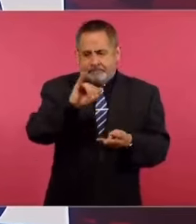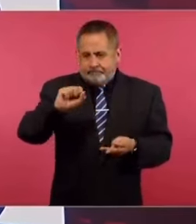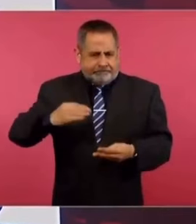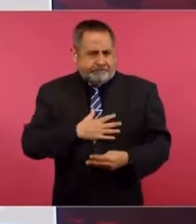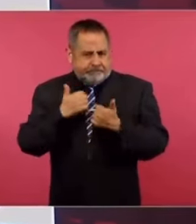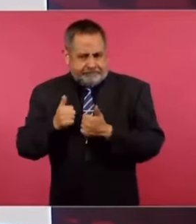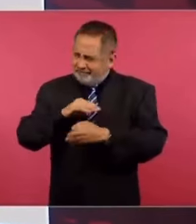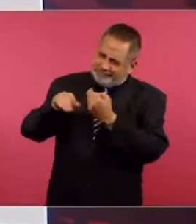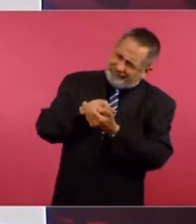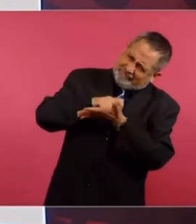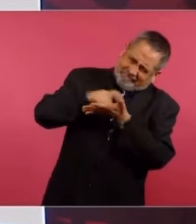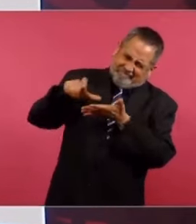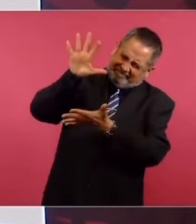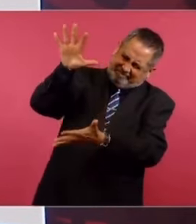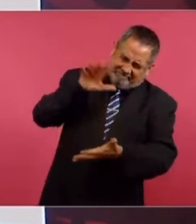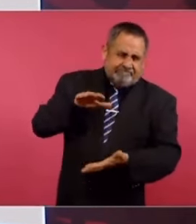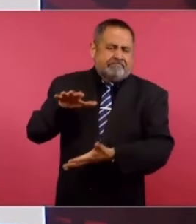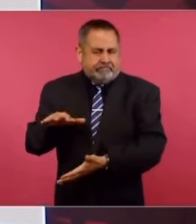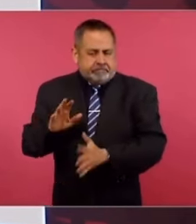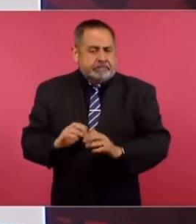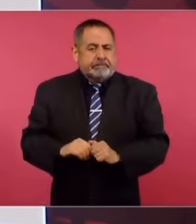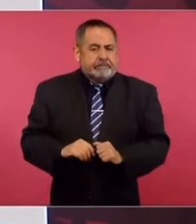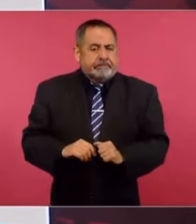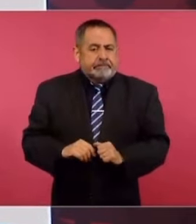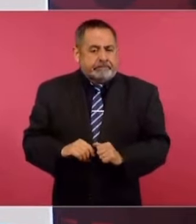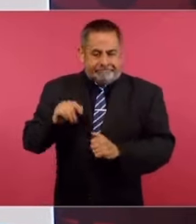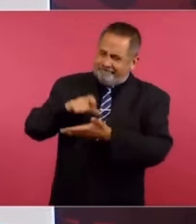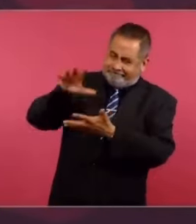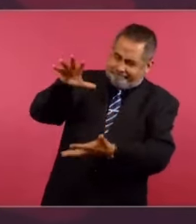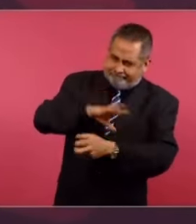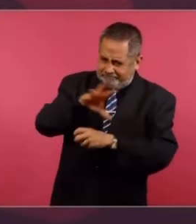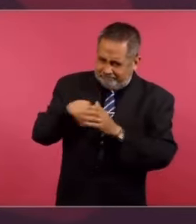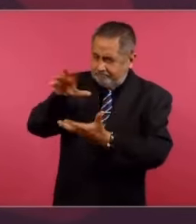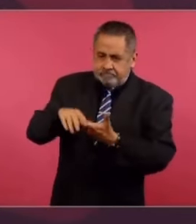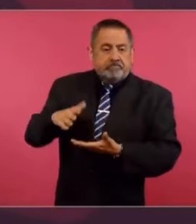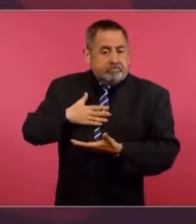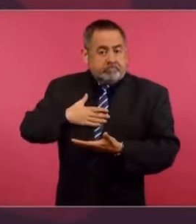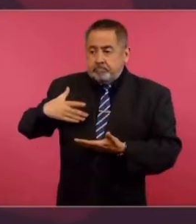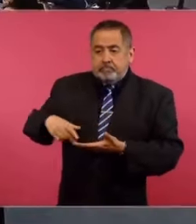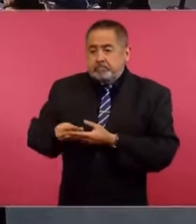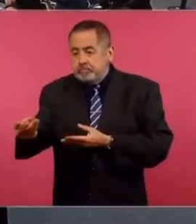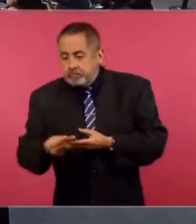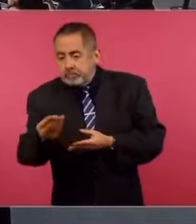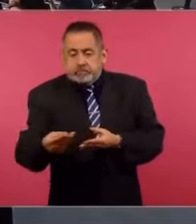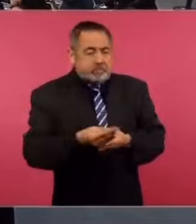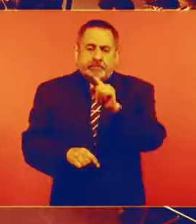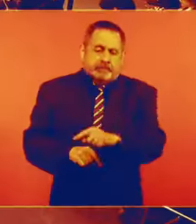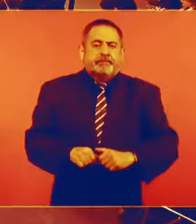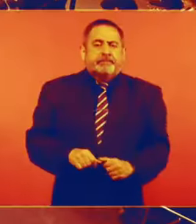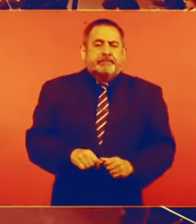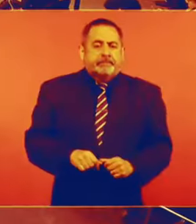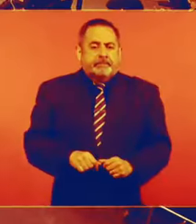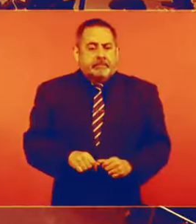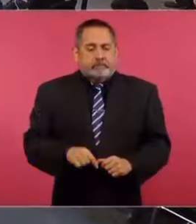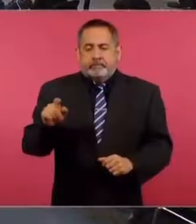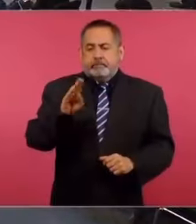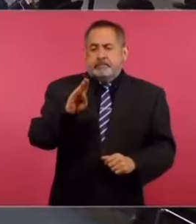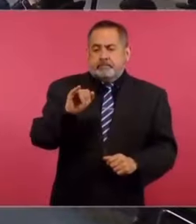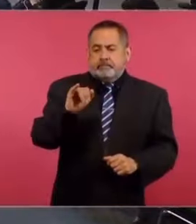Bienestar. Y toda la compra y la distribución la va a hacer una empresa, es